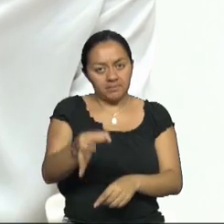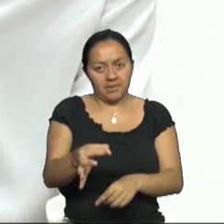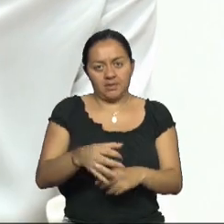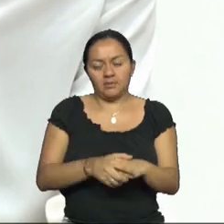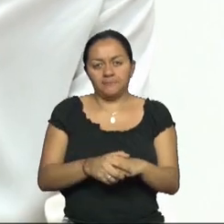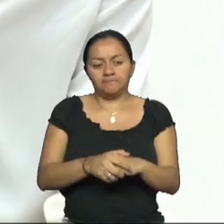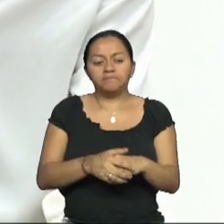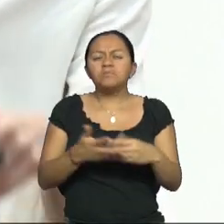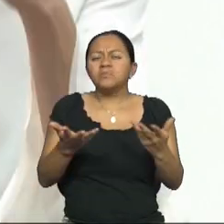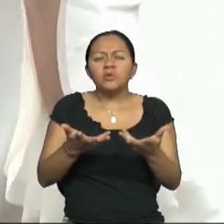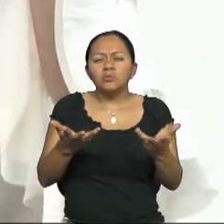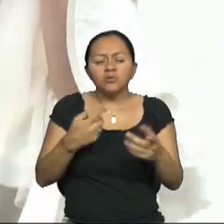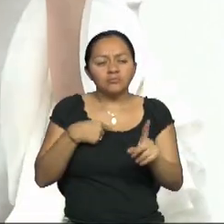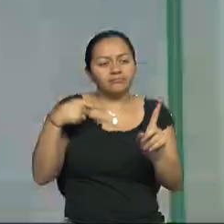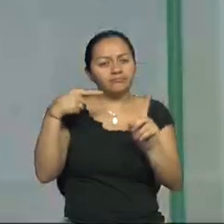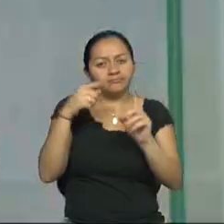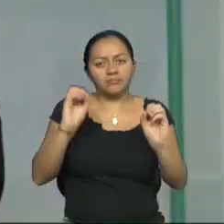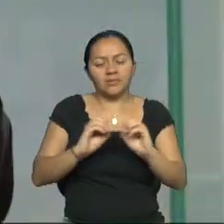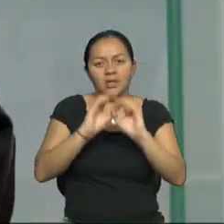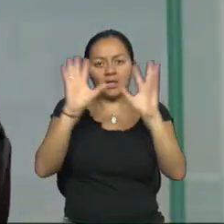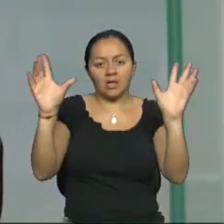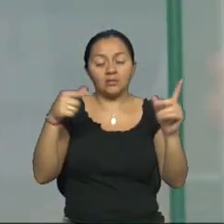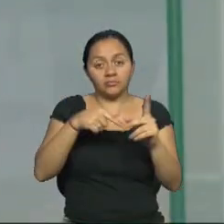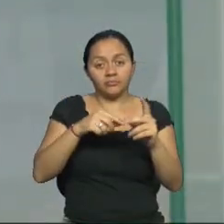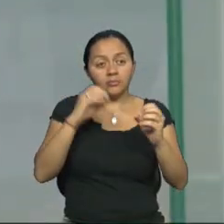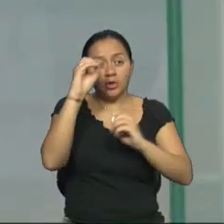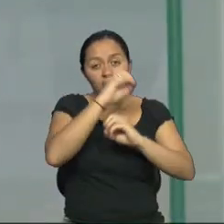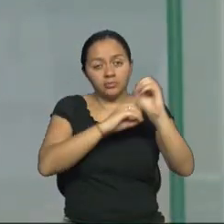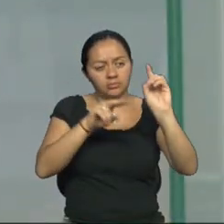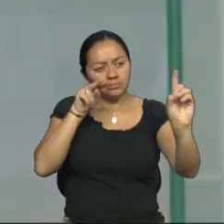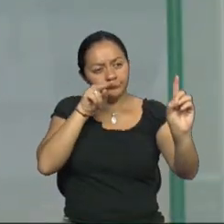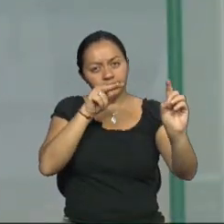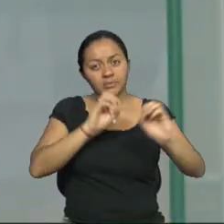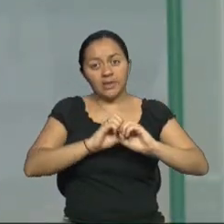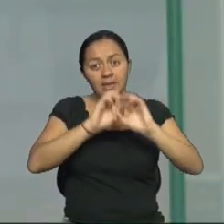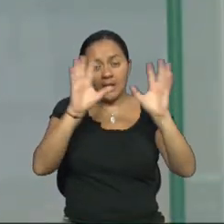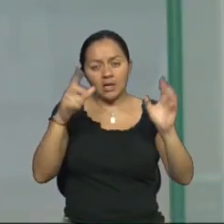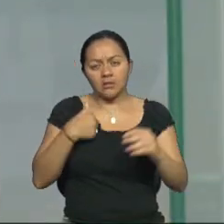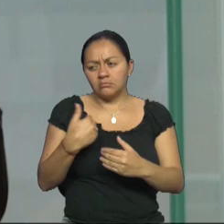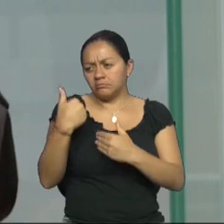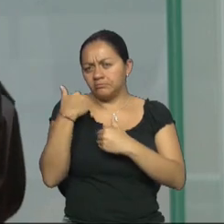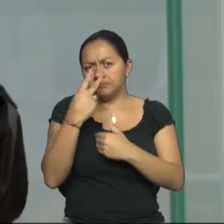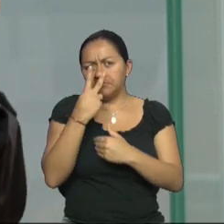sea, en la práctica tú nos estás diciendo que al observar una atención